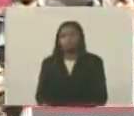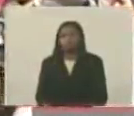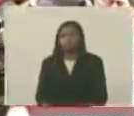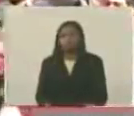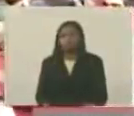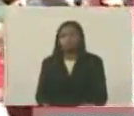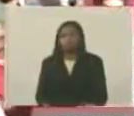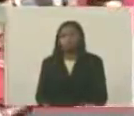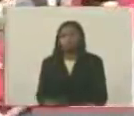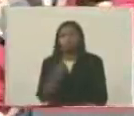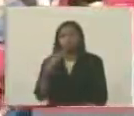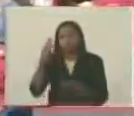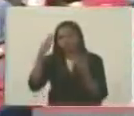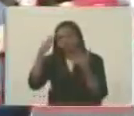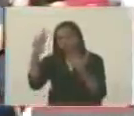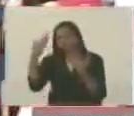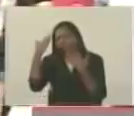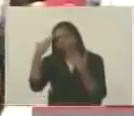Diosdado, un gran saludo.